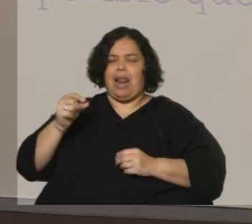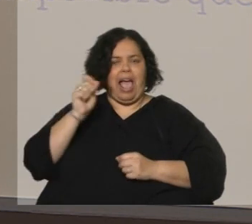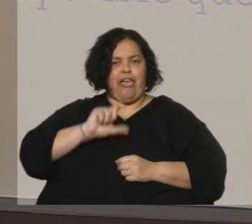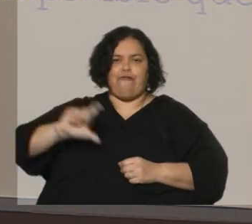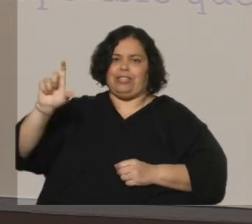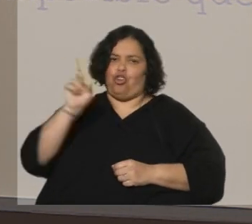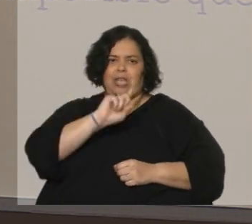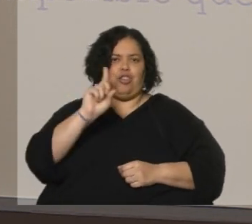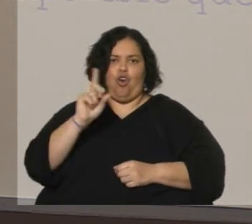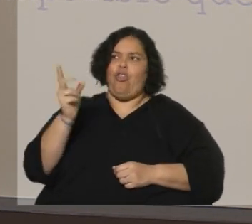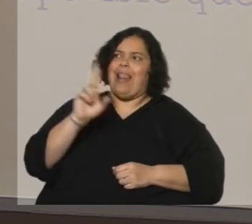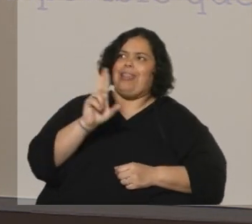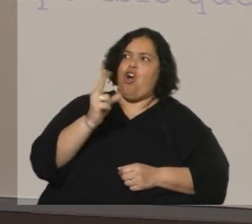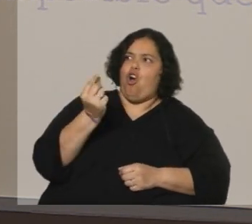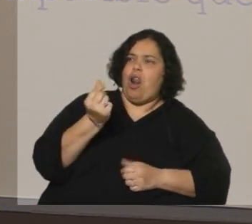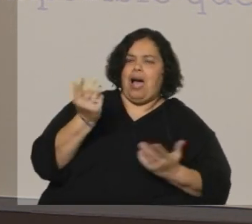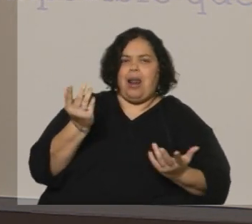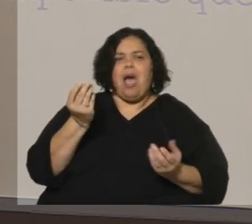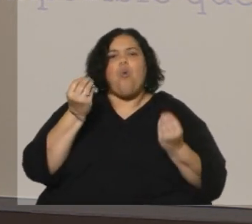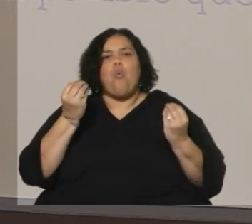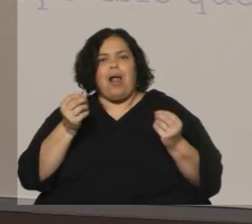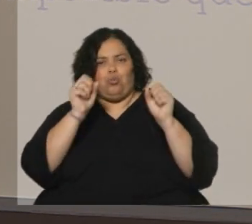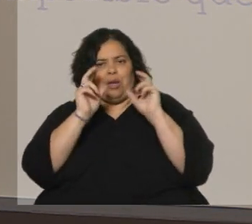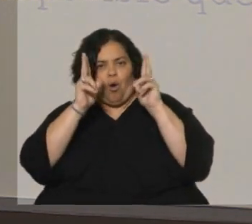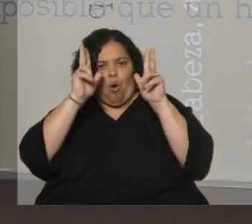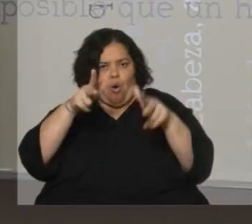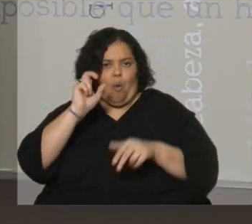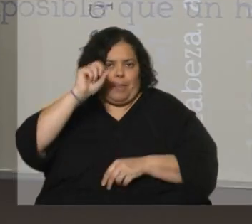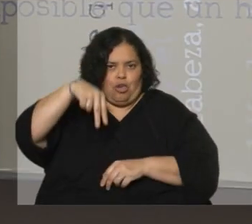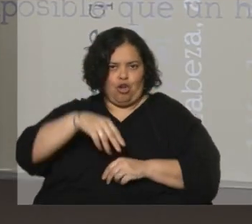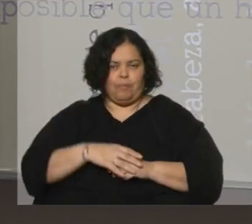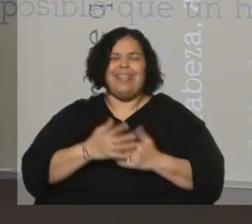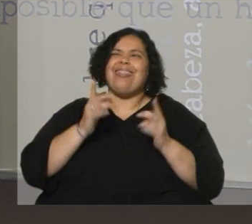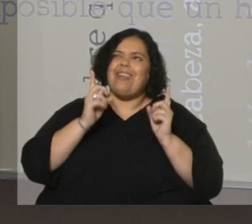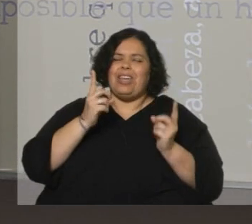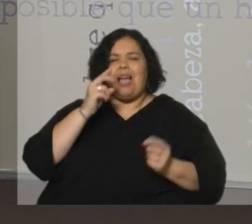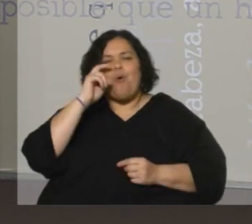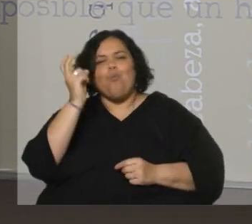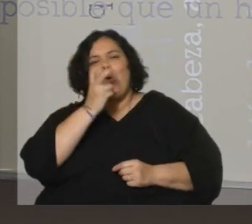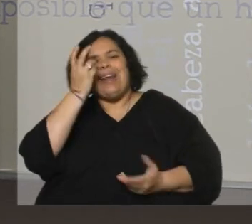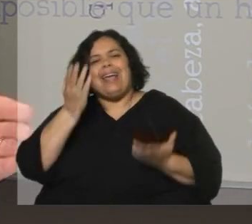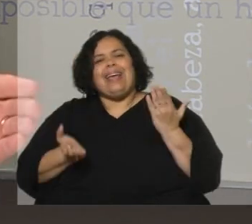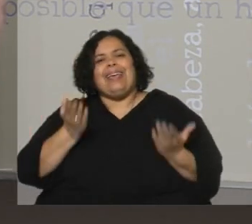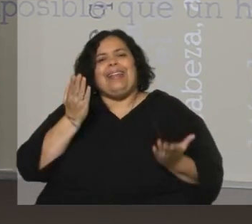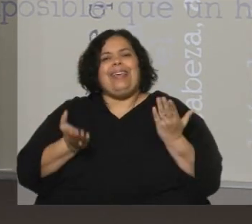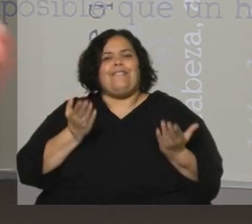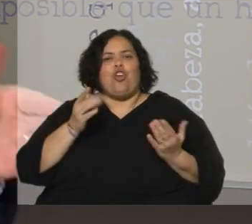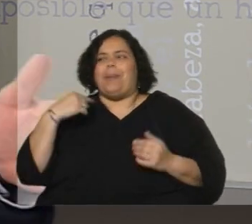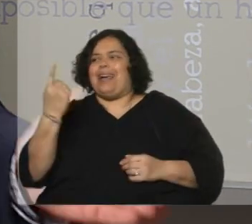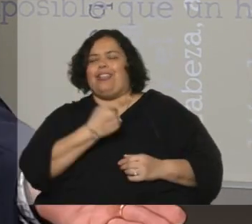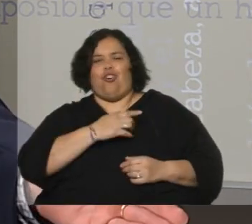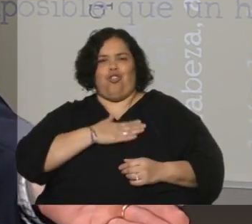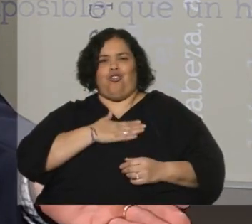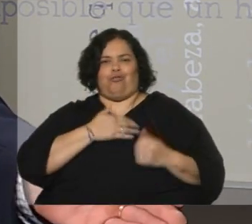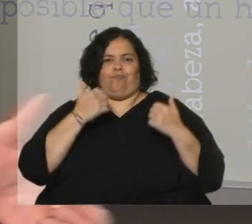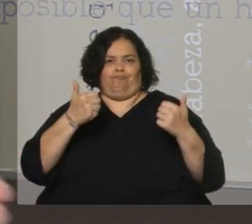ante esa ese digamos ese combo qué Qué tiene para decir y habría que buscar el equilibrio porque En definitiva como bien decía Alfonso